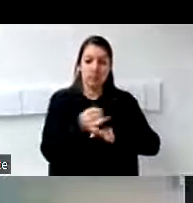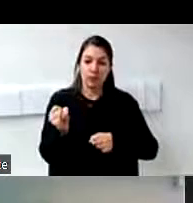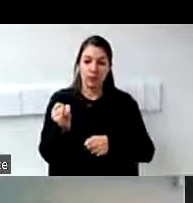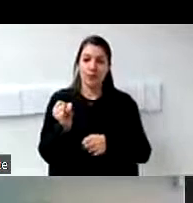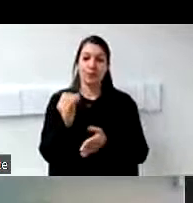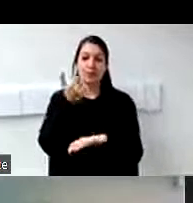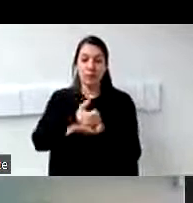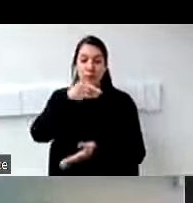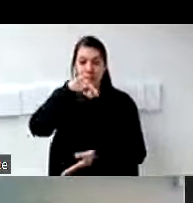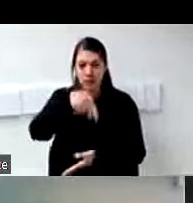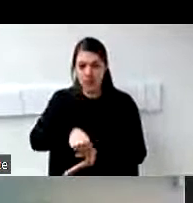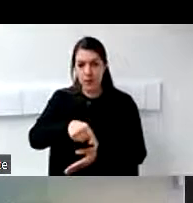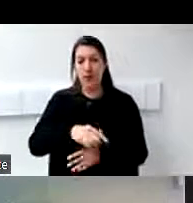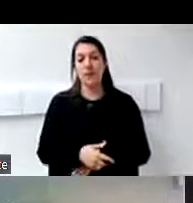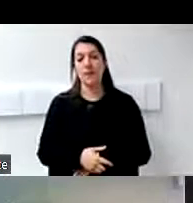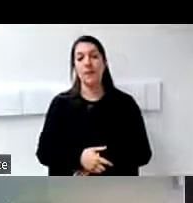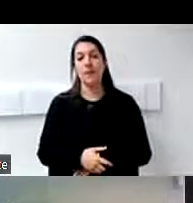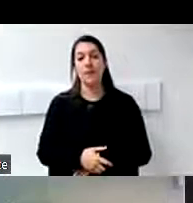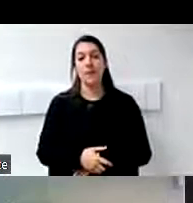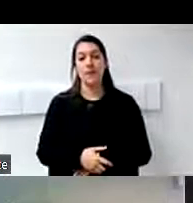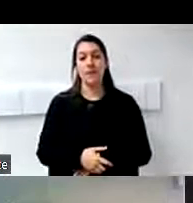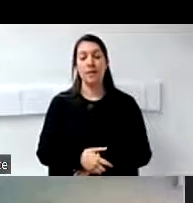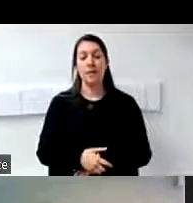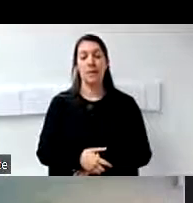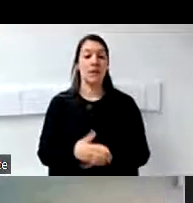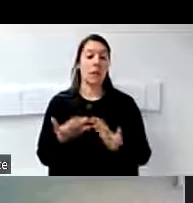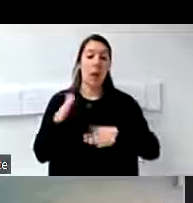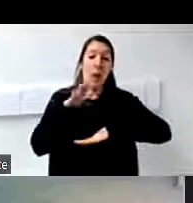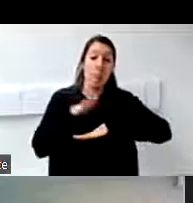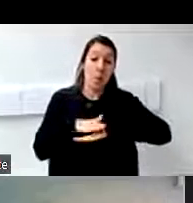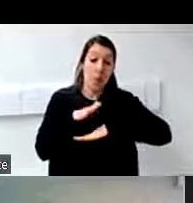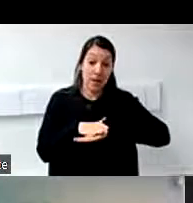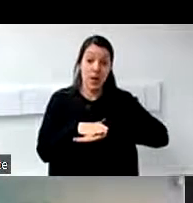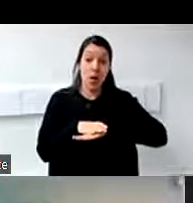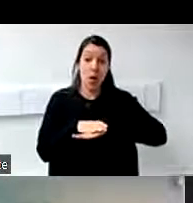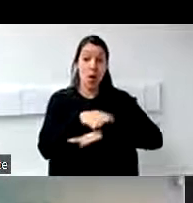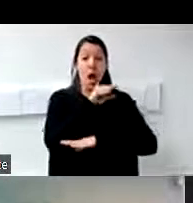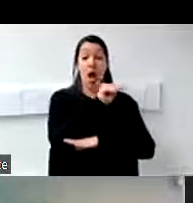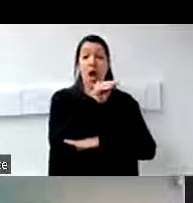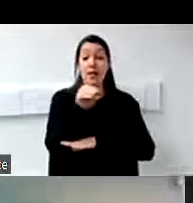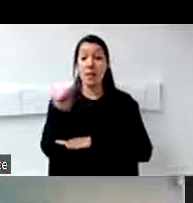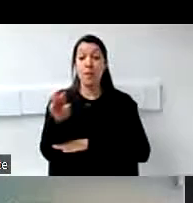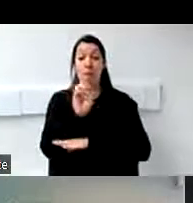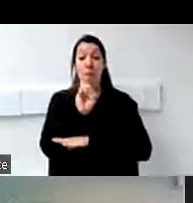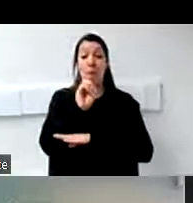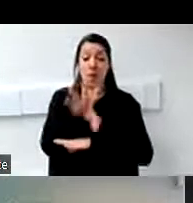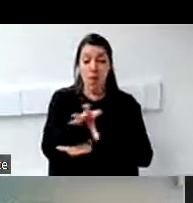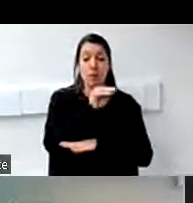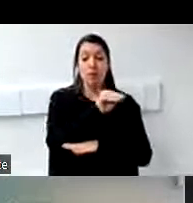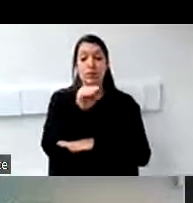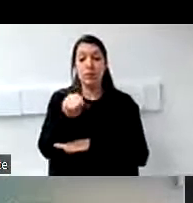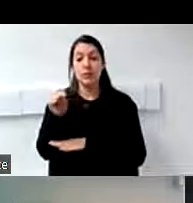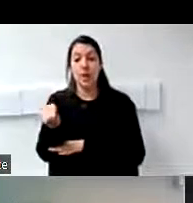De tal manera que si... en el momento que les avisemos que van las guías, si